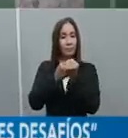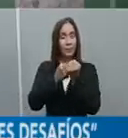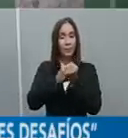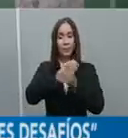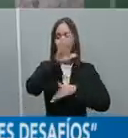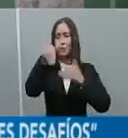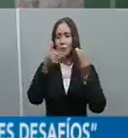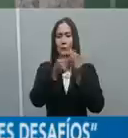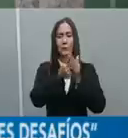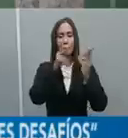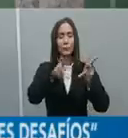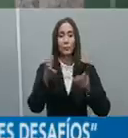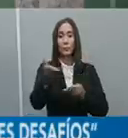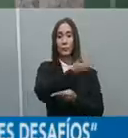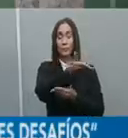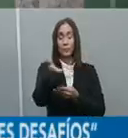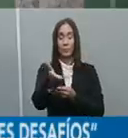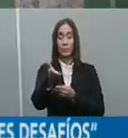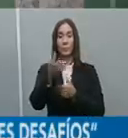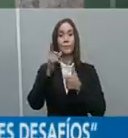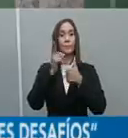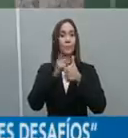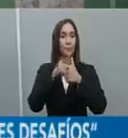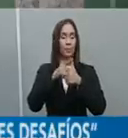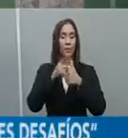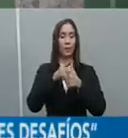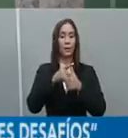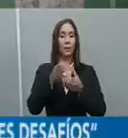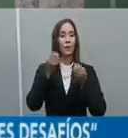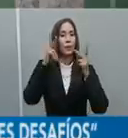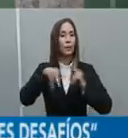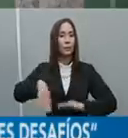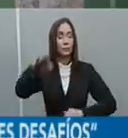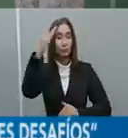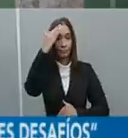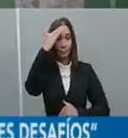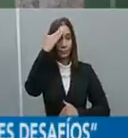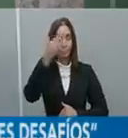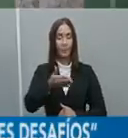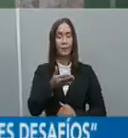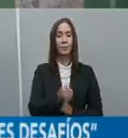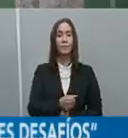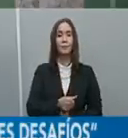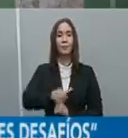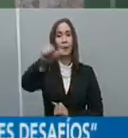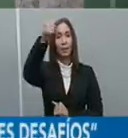parte de todos. En primer lugar, como muchos ya saben, el